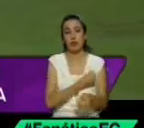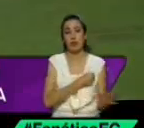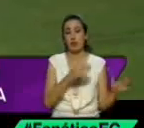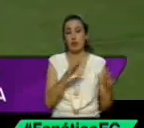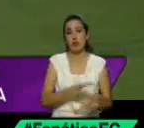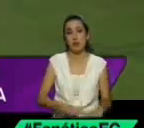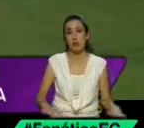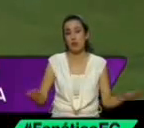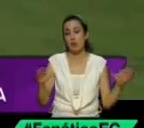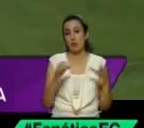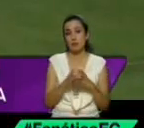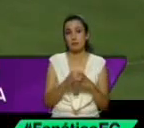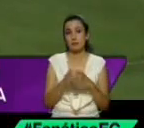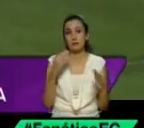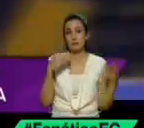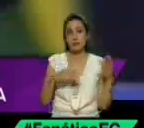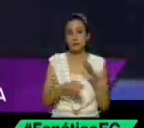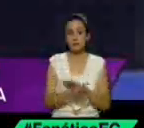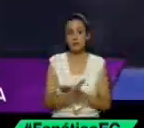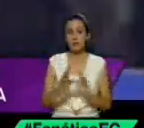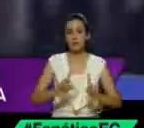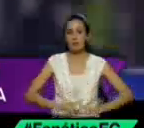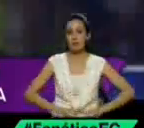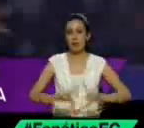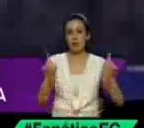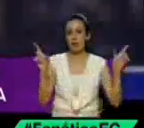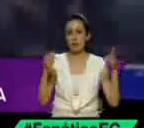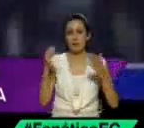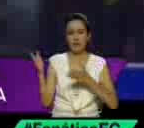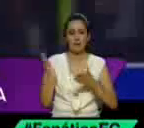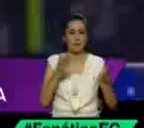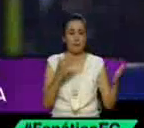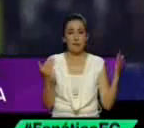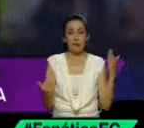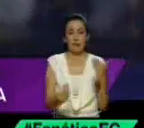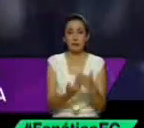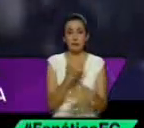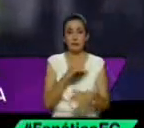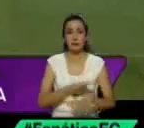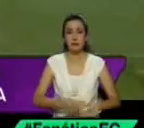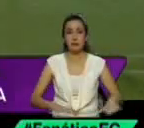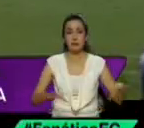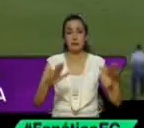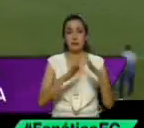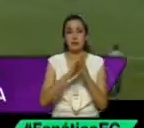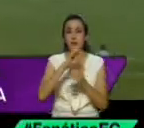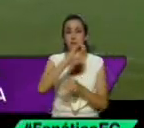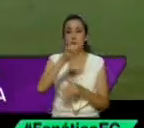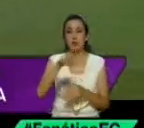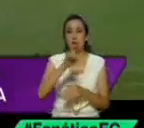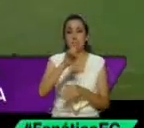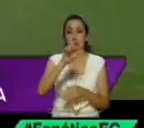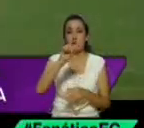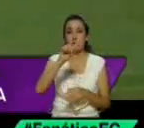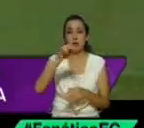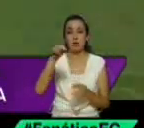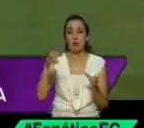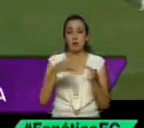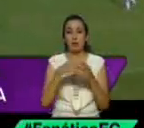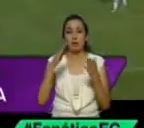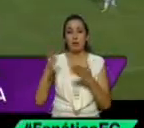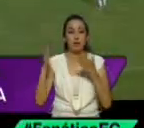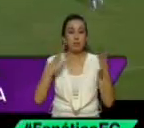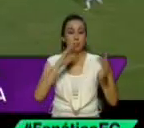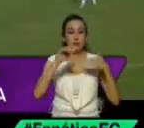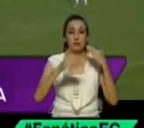partido con dos caras distintas. En la primera etapa, con acciones como esta, la de Juan Luis Arangonoy, este cabezazo que pasaba muy